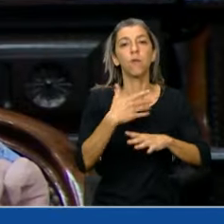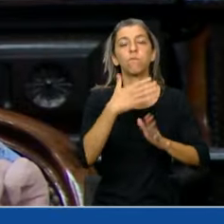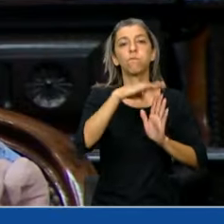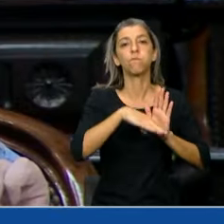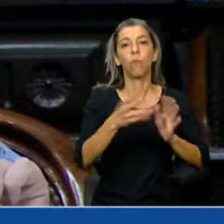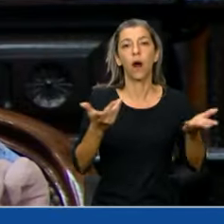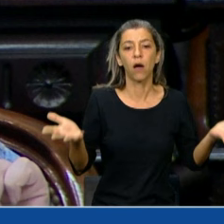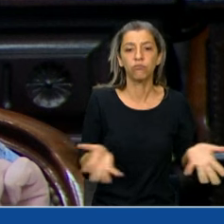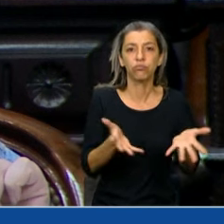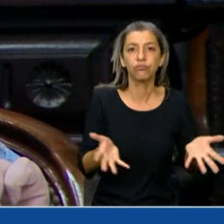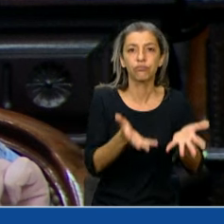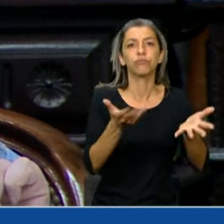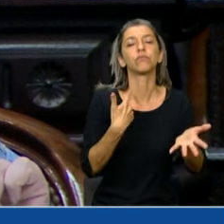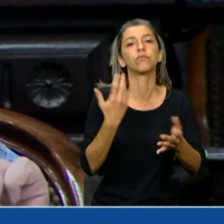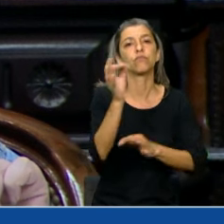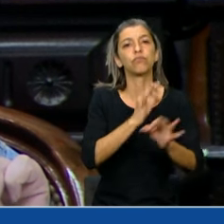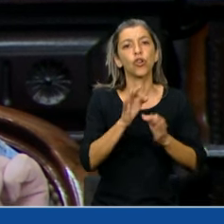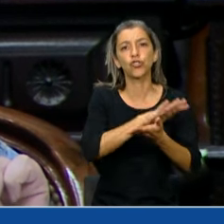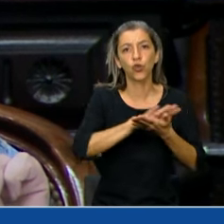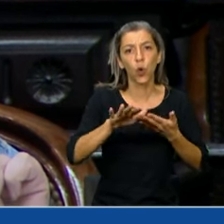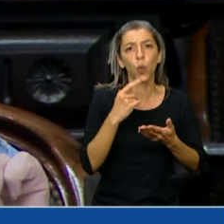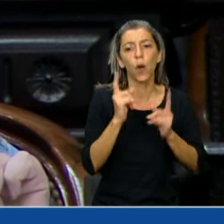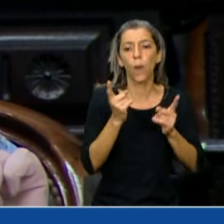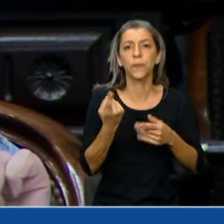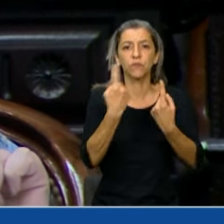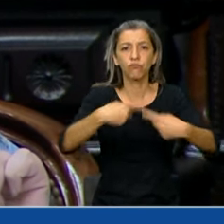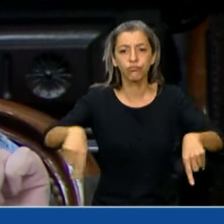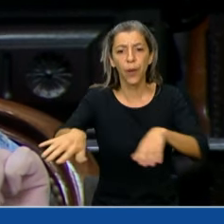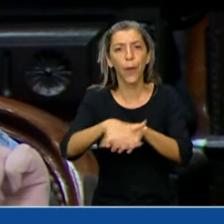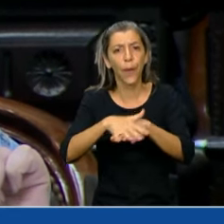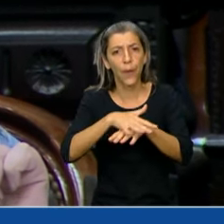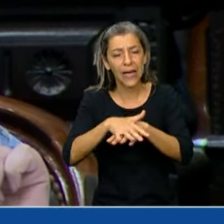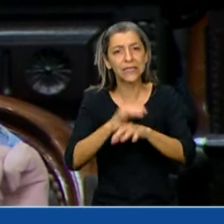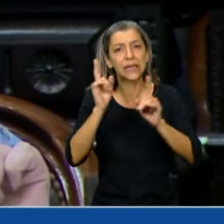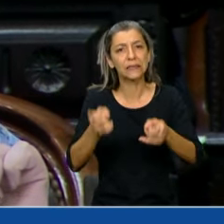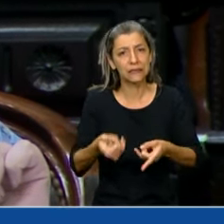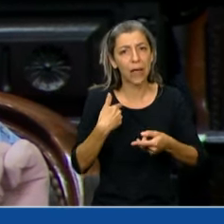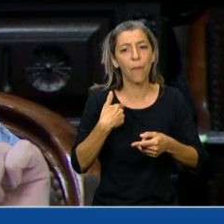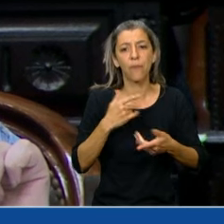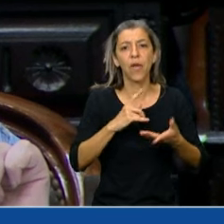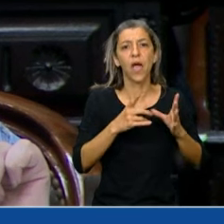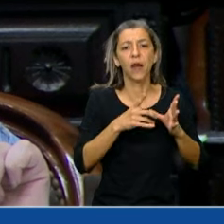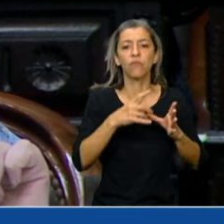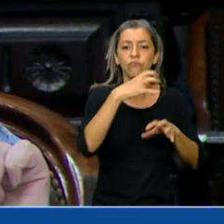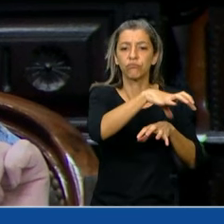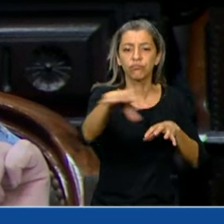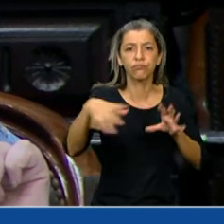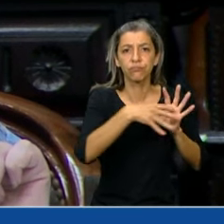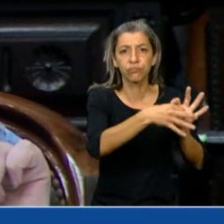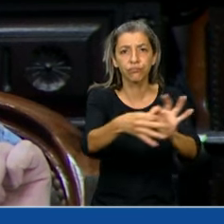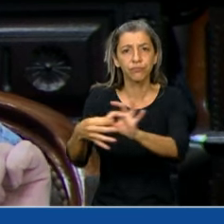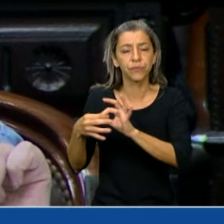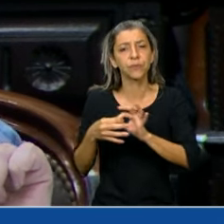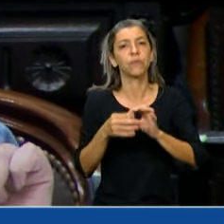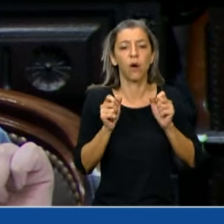desarrollo de nuevos proyectos de proveedores de materias primas e insumos de la cadena de valor de la Industria del calzado y fabricantes de